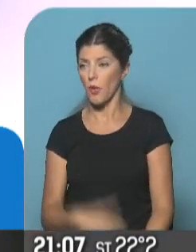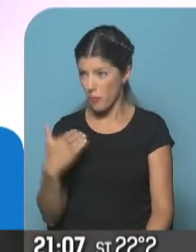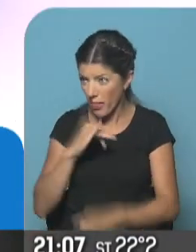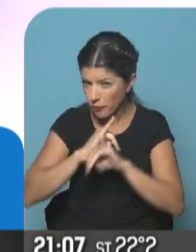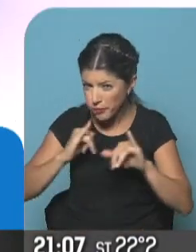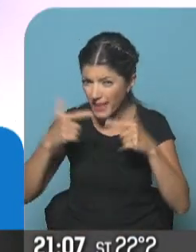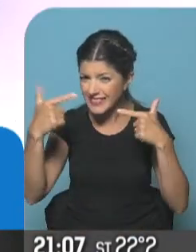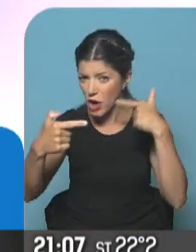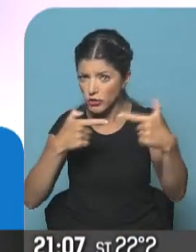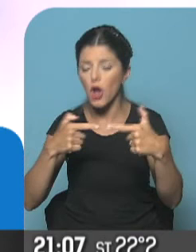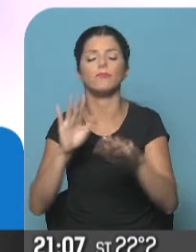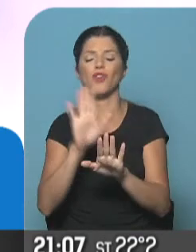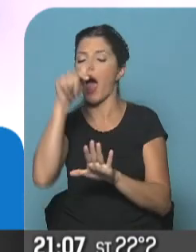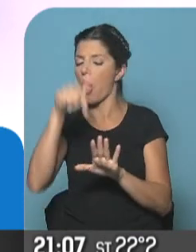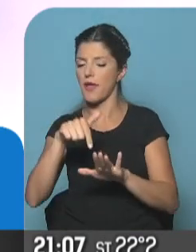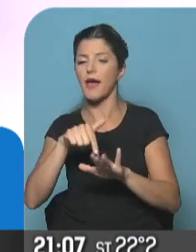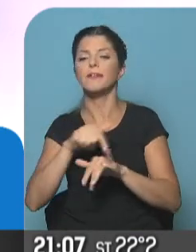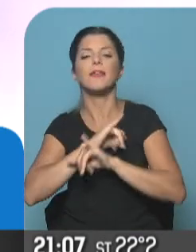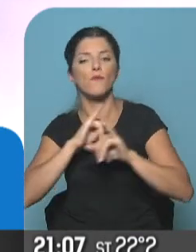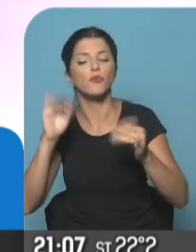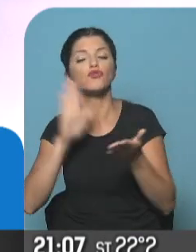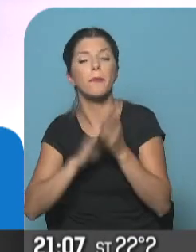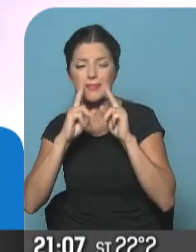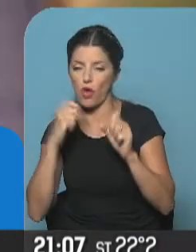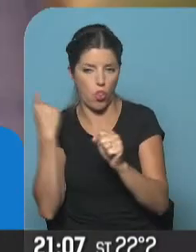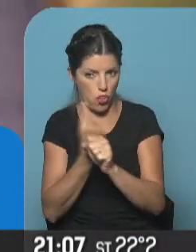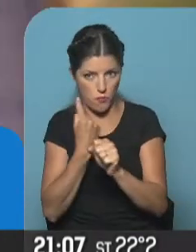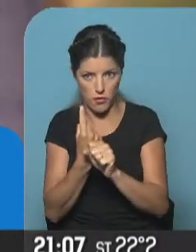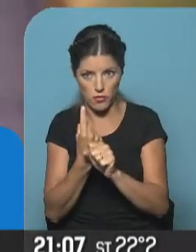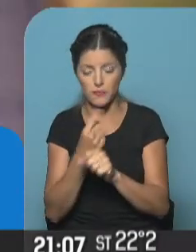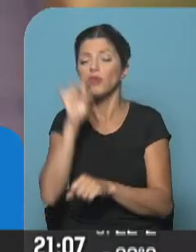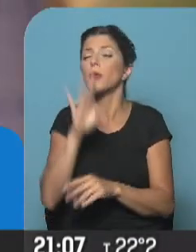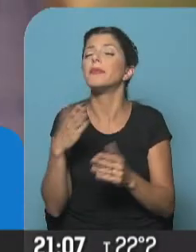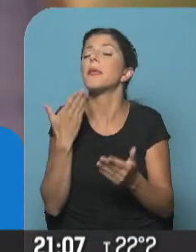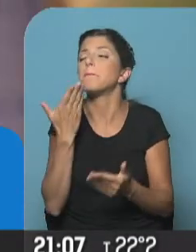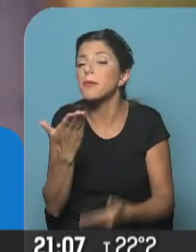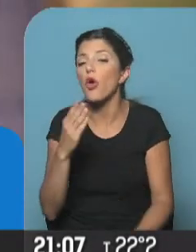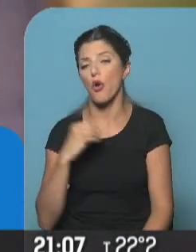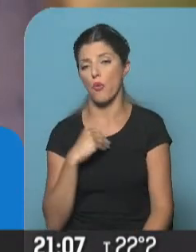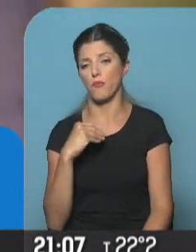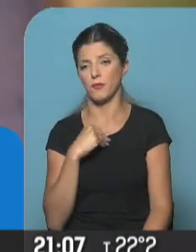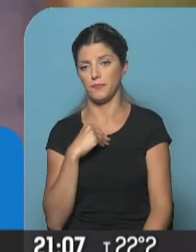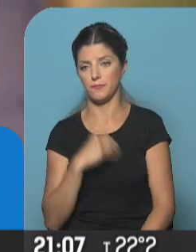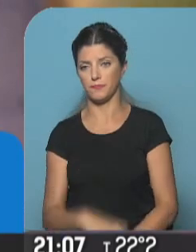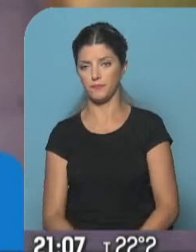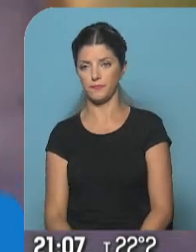No voy a dar detalles de la investigación. Lo único que les pido es confíen en esta policía que está trabajando.